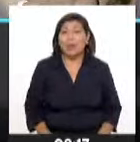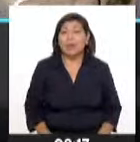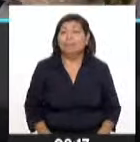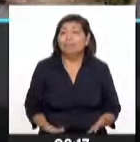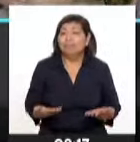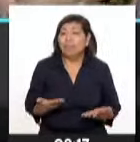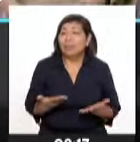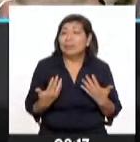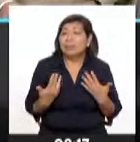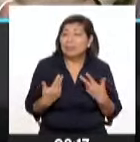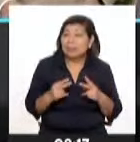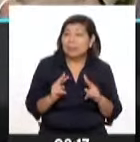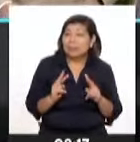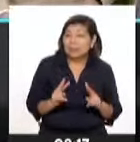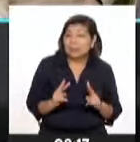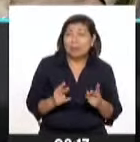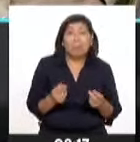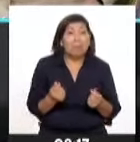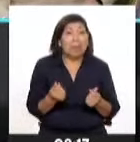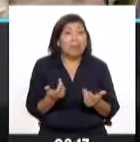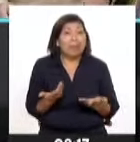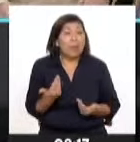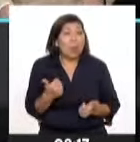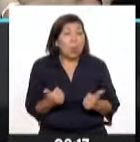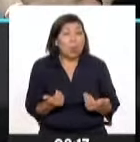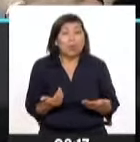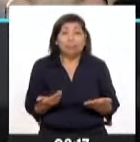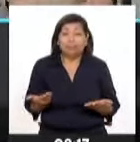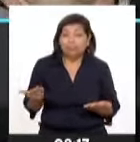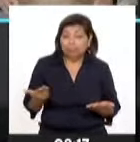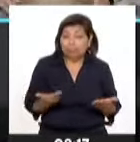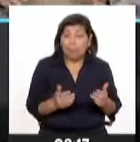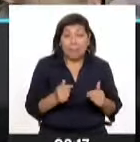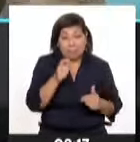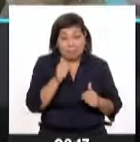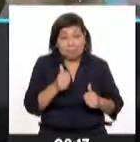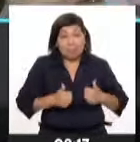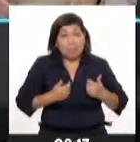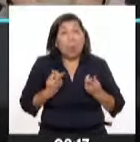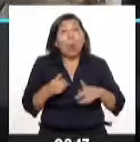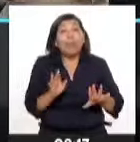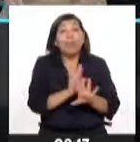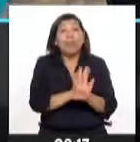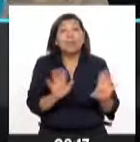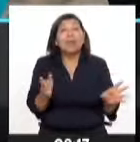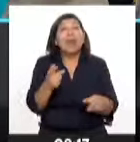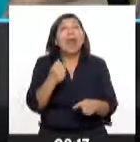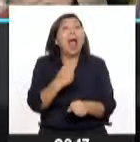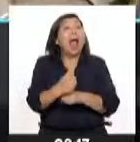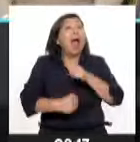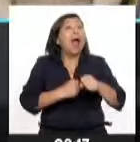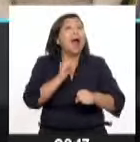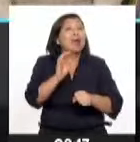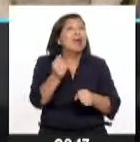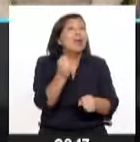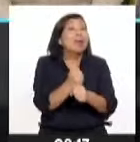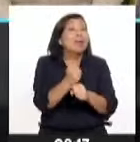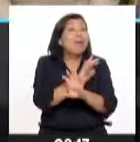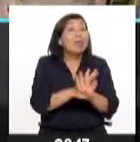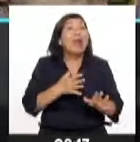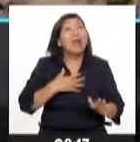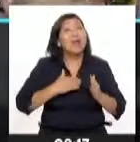están jugando con el dinero con el cual van a vivir los peruanos cuando se jubilen, los formales, los que están inscritos, los afiliados,